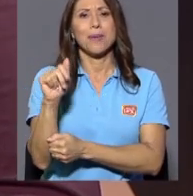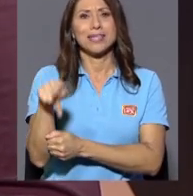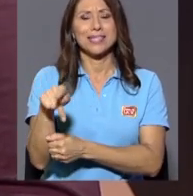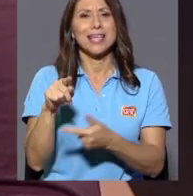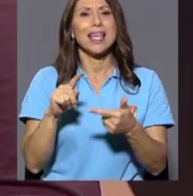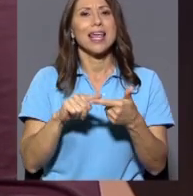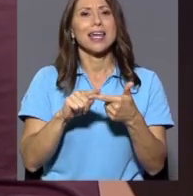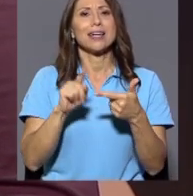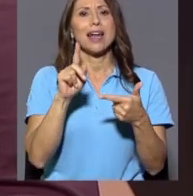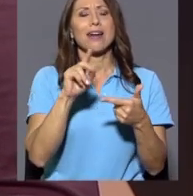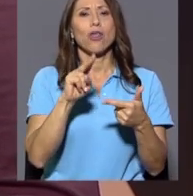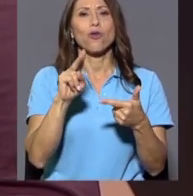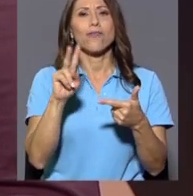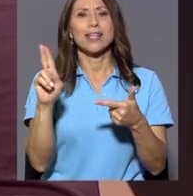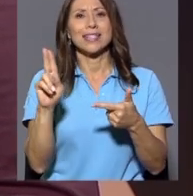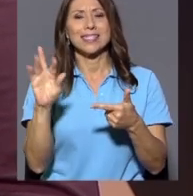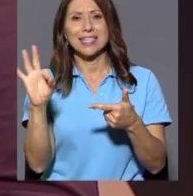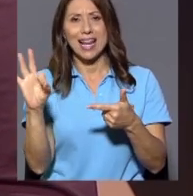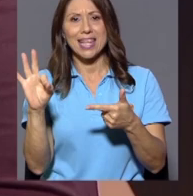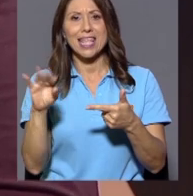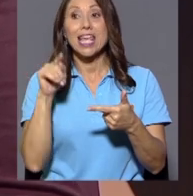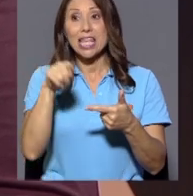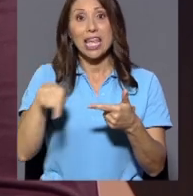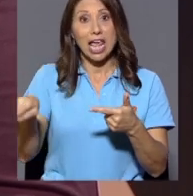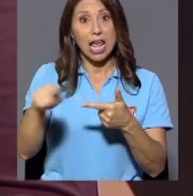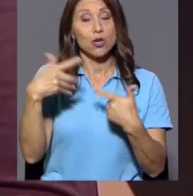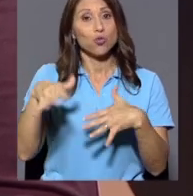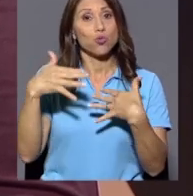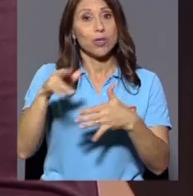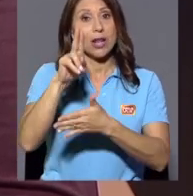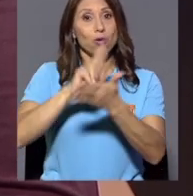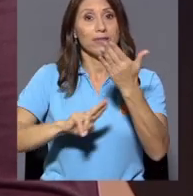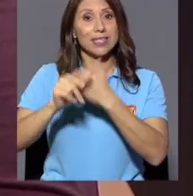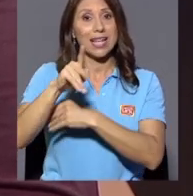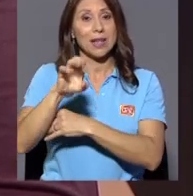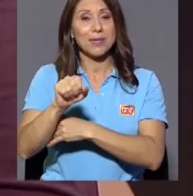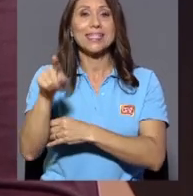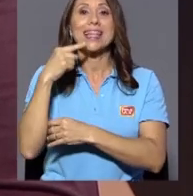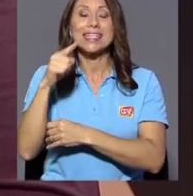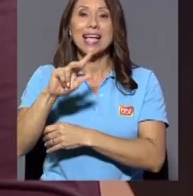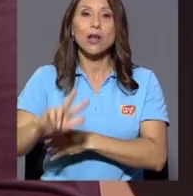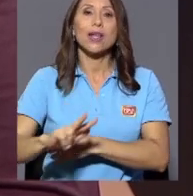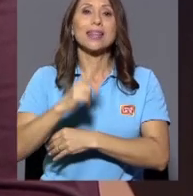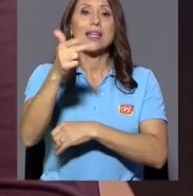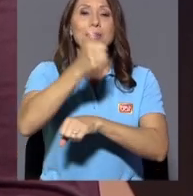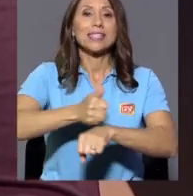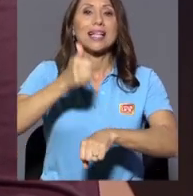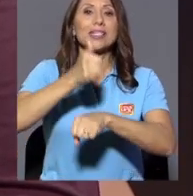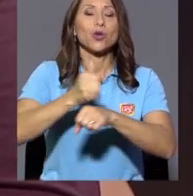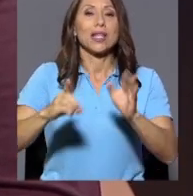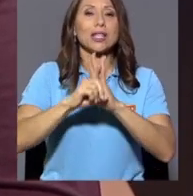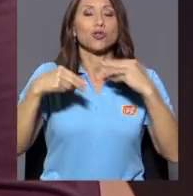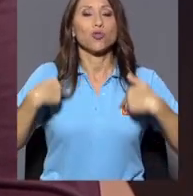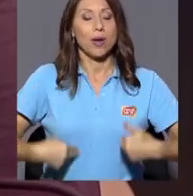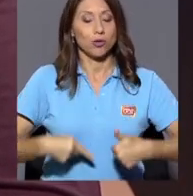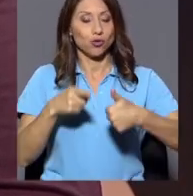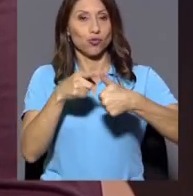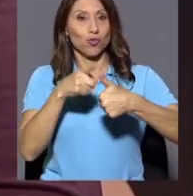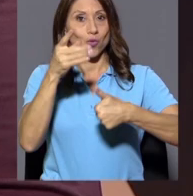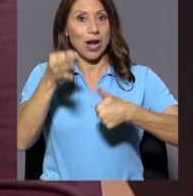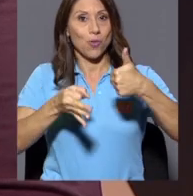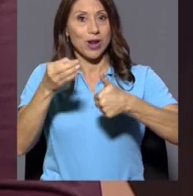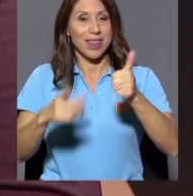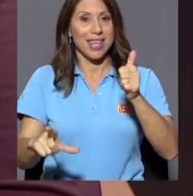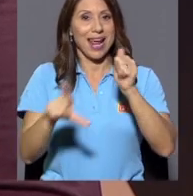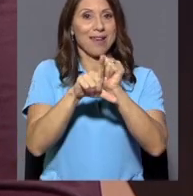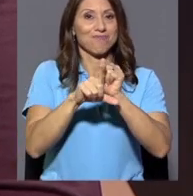nuestros mentores en la universidad de quilmes dicen que hay una triple instalación de los derechos humanos una jurídica que es la que nos regaló a la